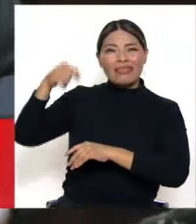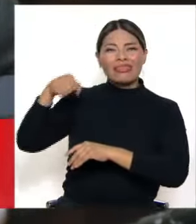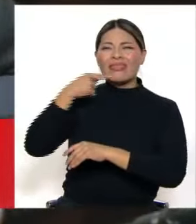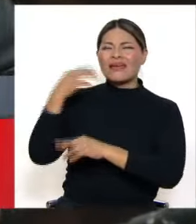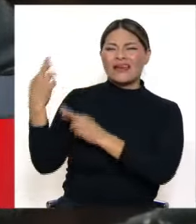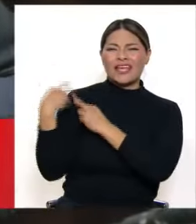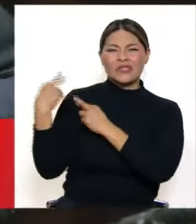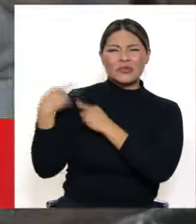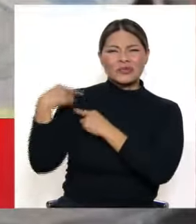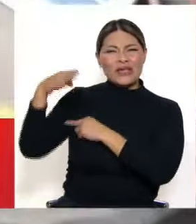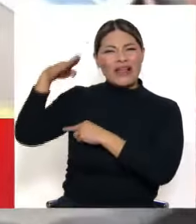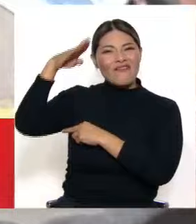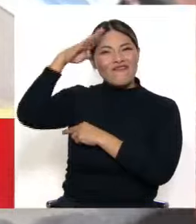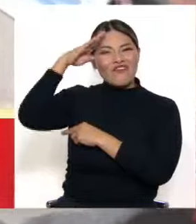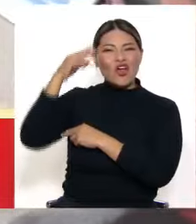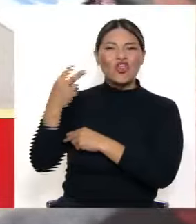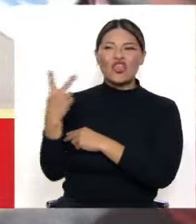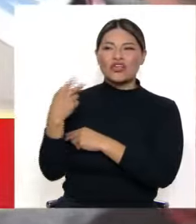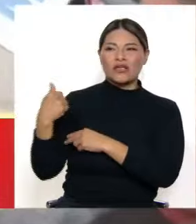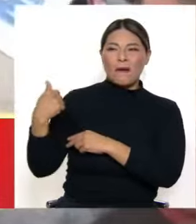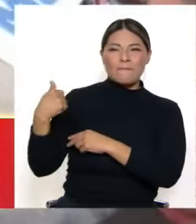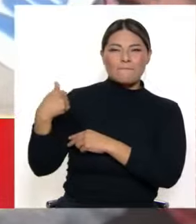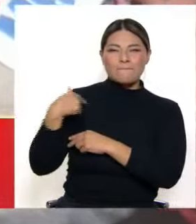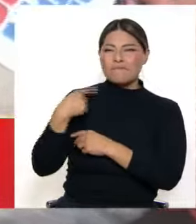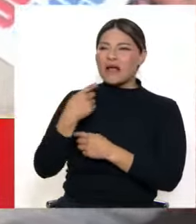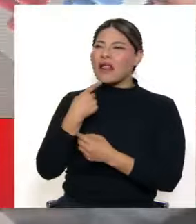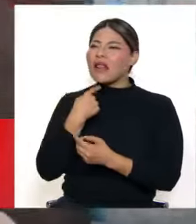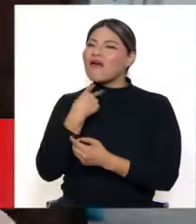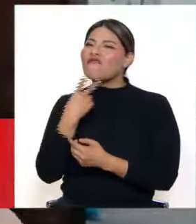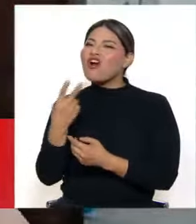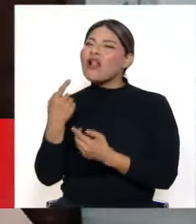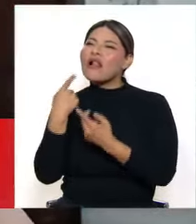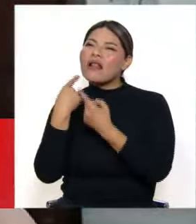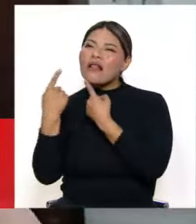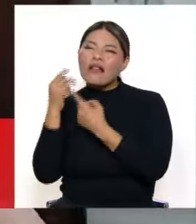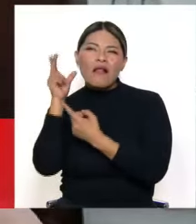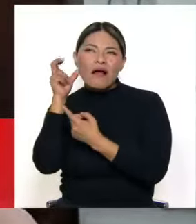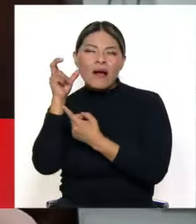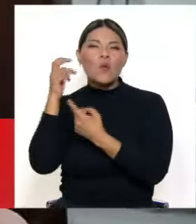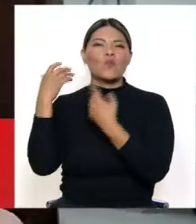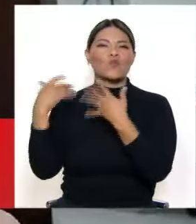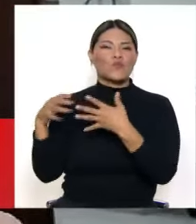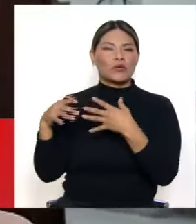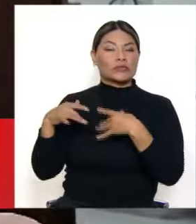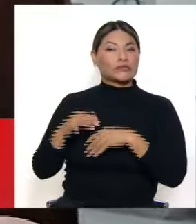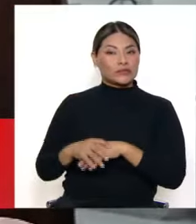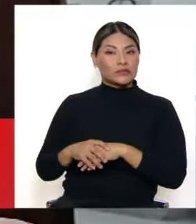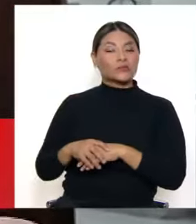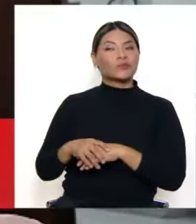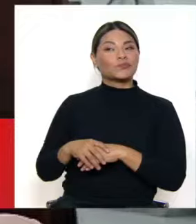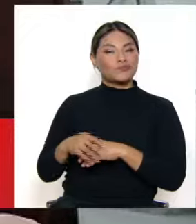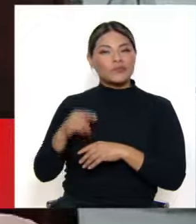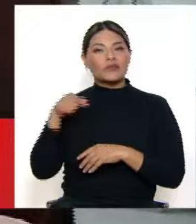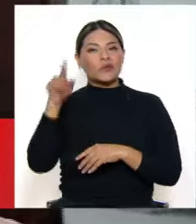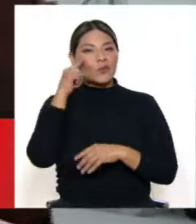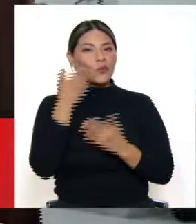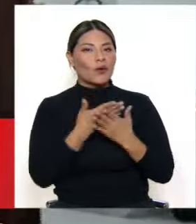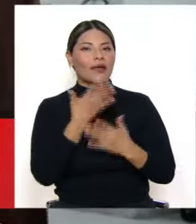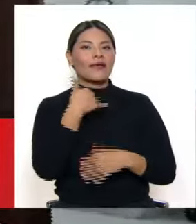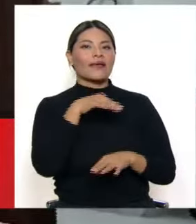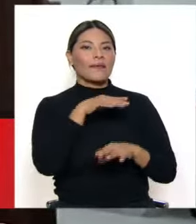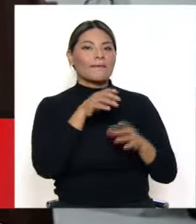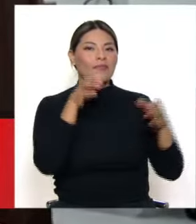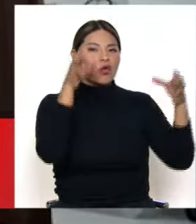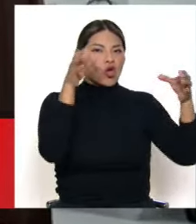responsabiliza él de esos audios inclusive del cofre y cómo lo narra la interpelación es un instrumento político de control que hace el